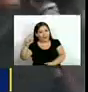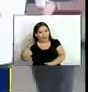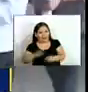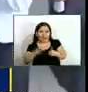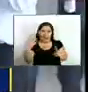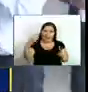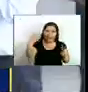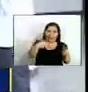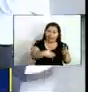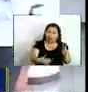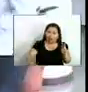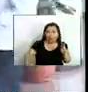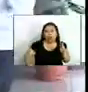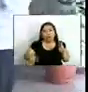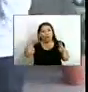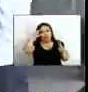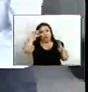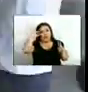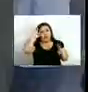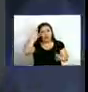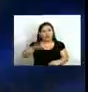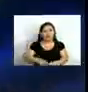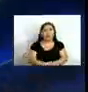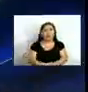la República, Mauricio Funes.